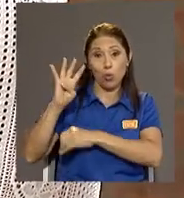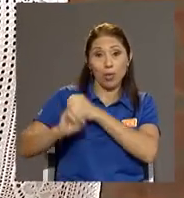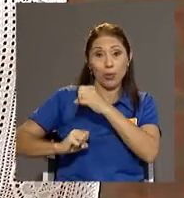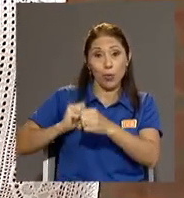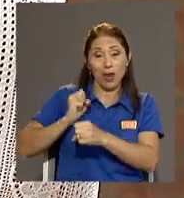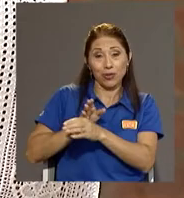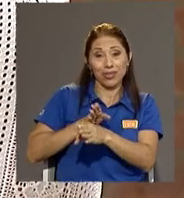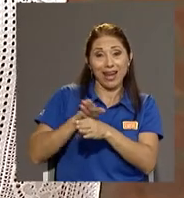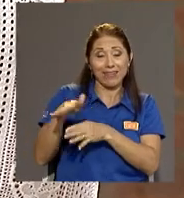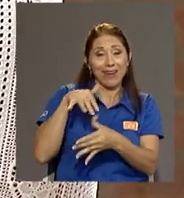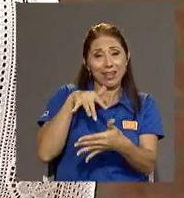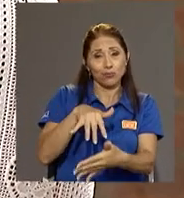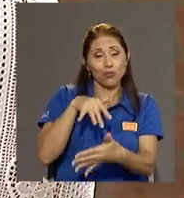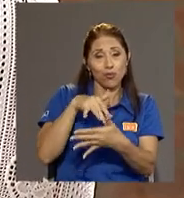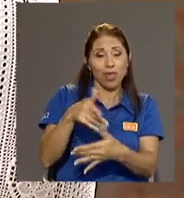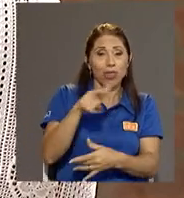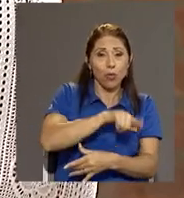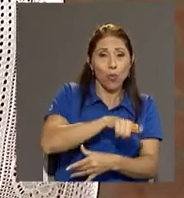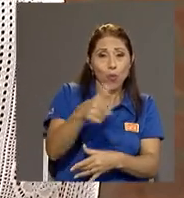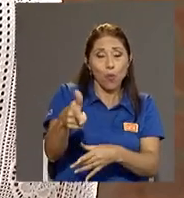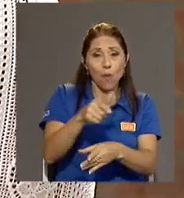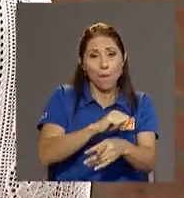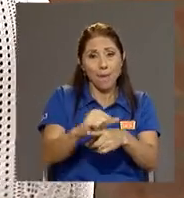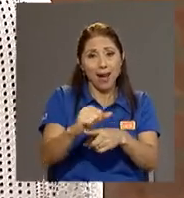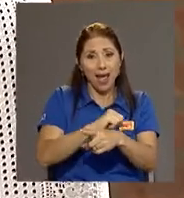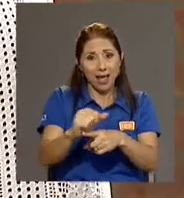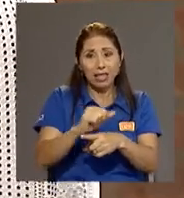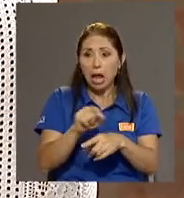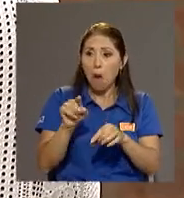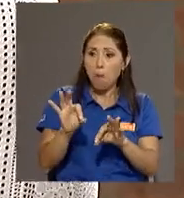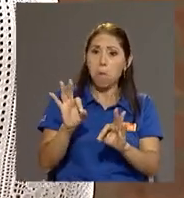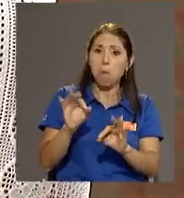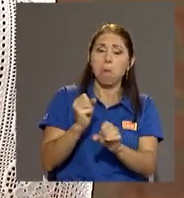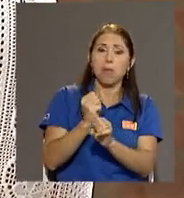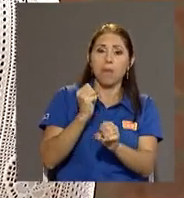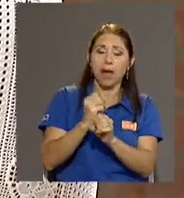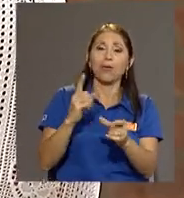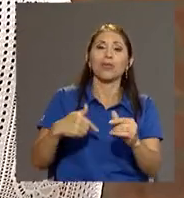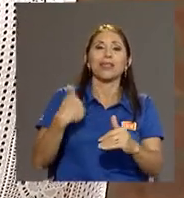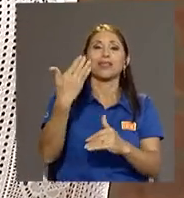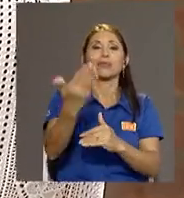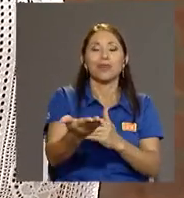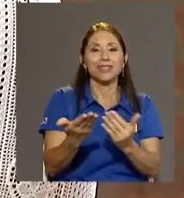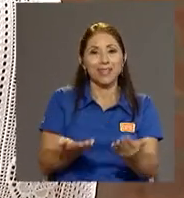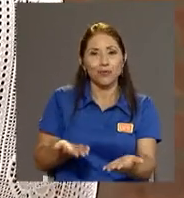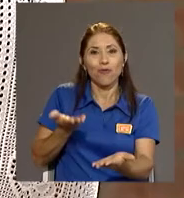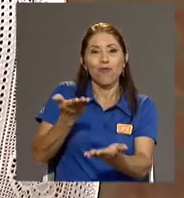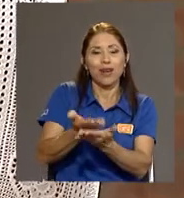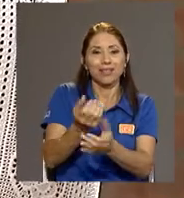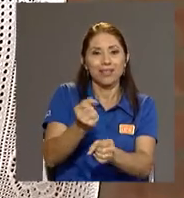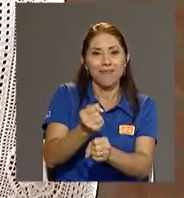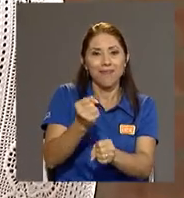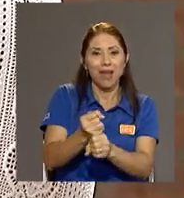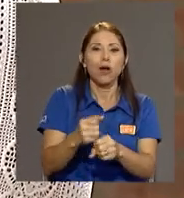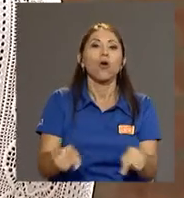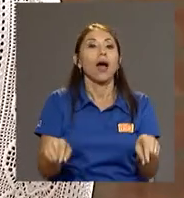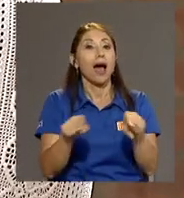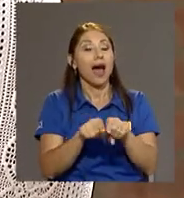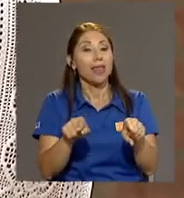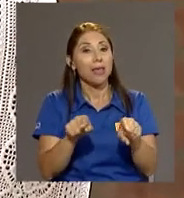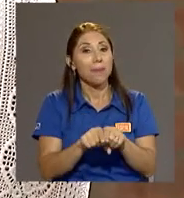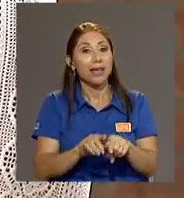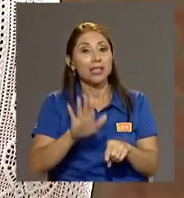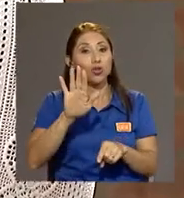años de práctica y la conexión que tienen con la empresa, además de que sus trabajos